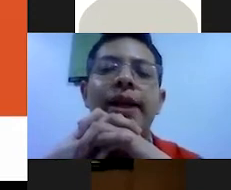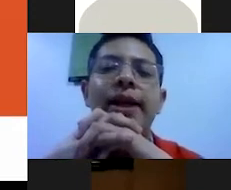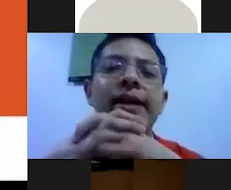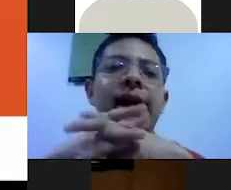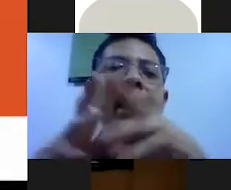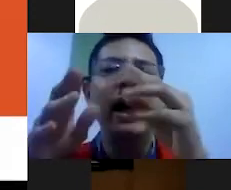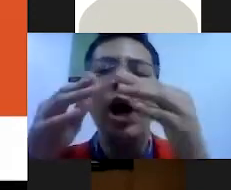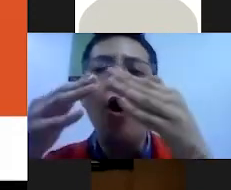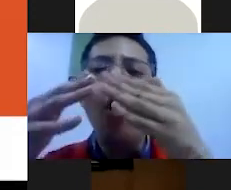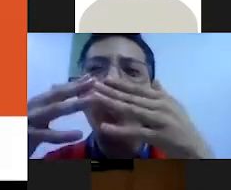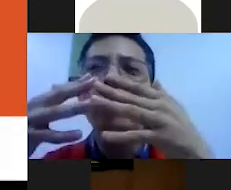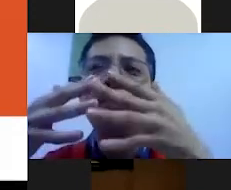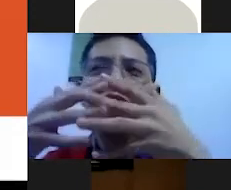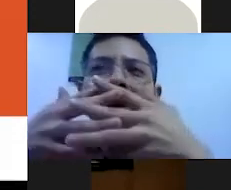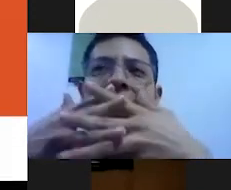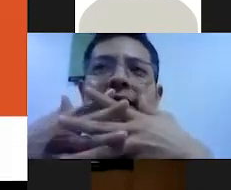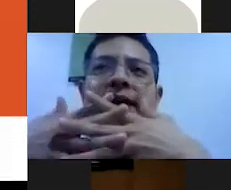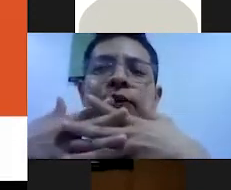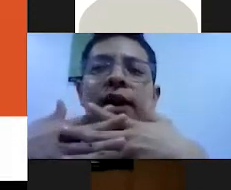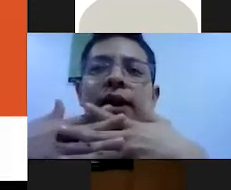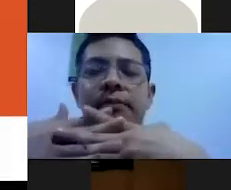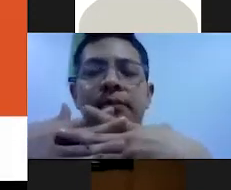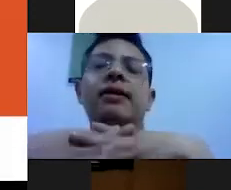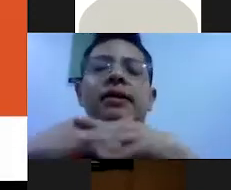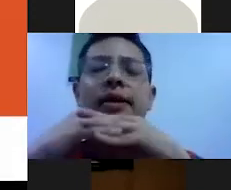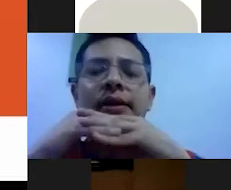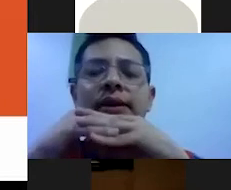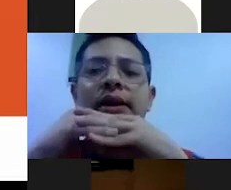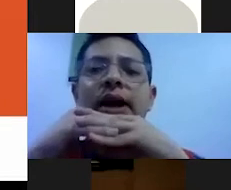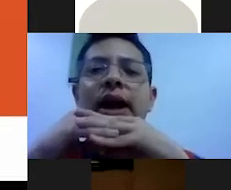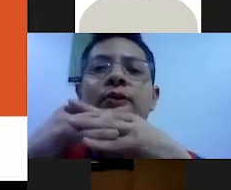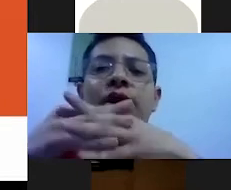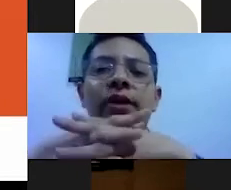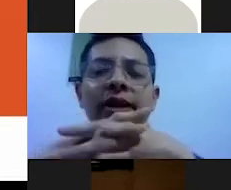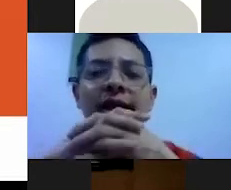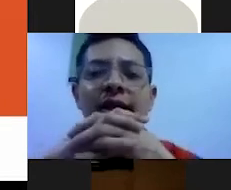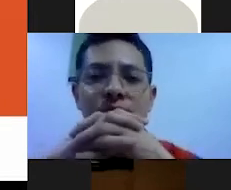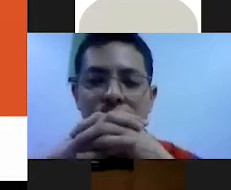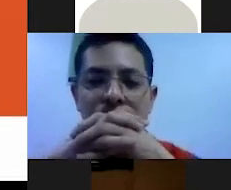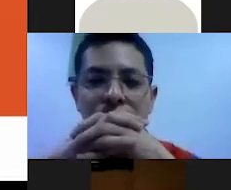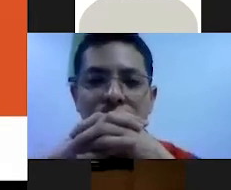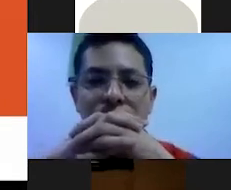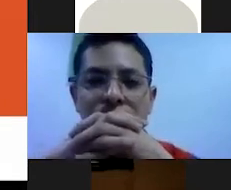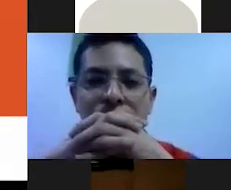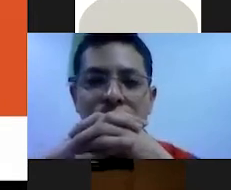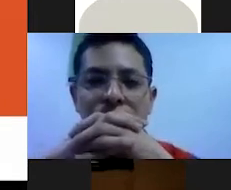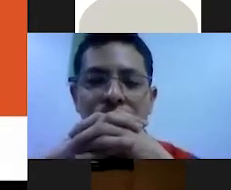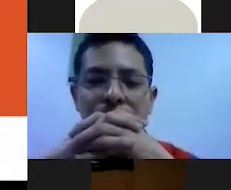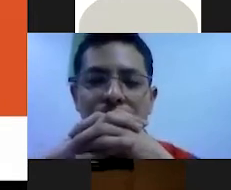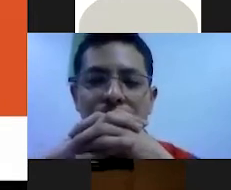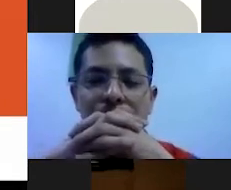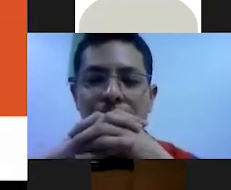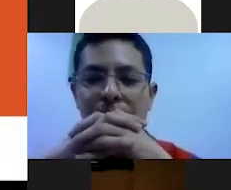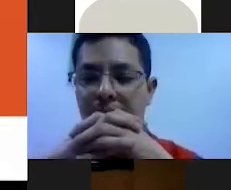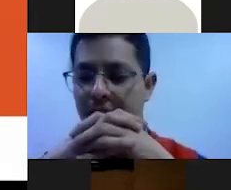¿Cuál creen que sea o cómo se procedería a realizar un RCP en un niño de 10 años? Sería